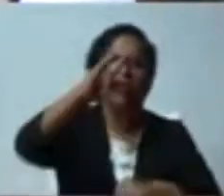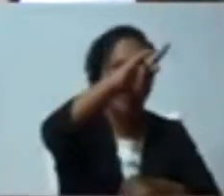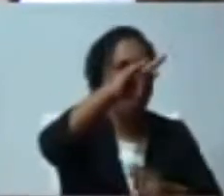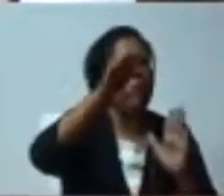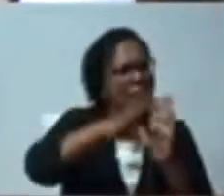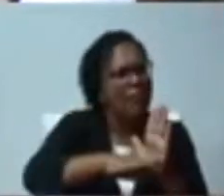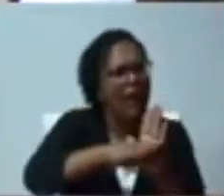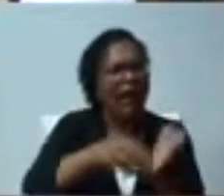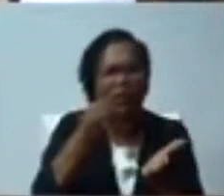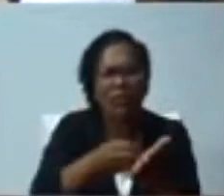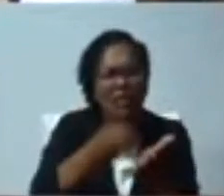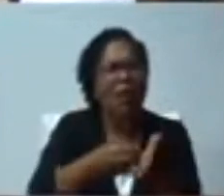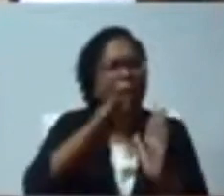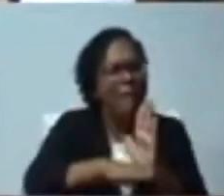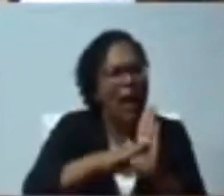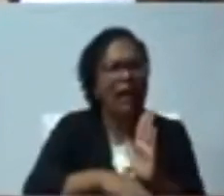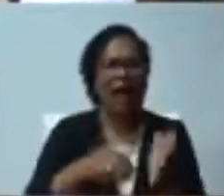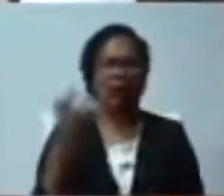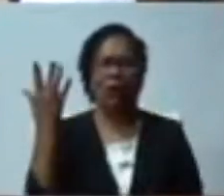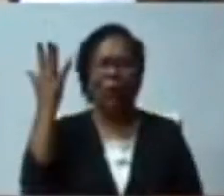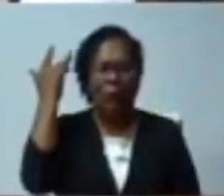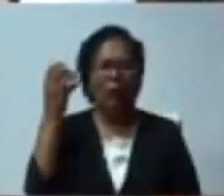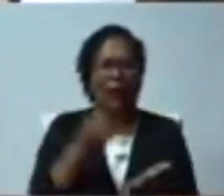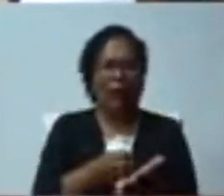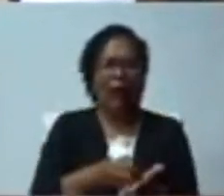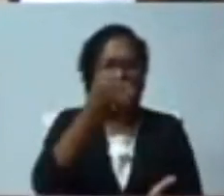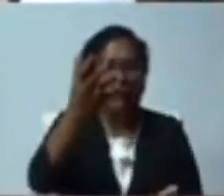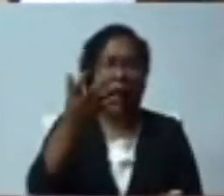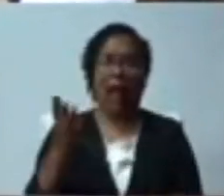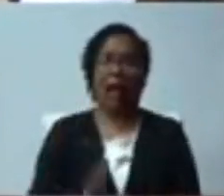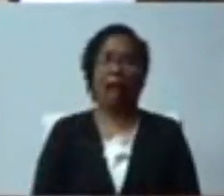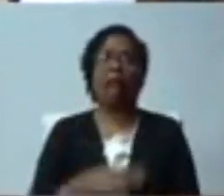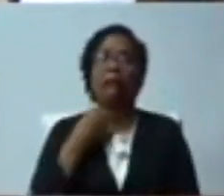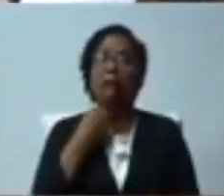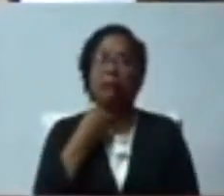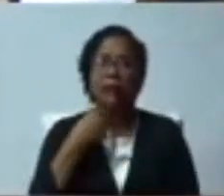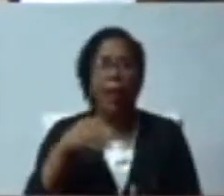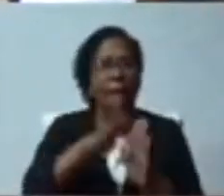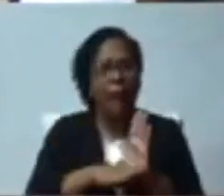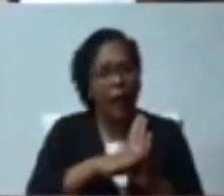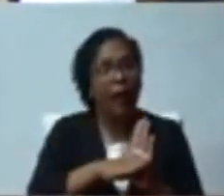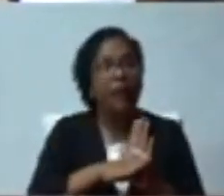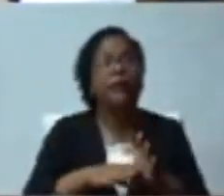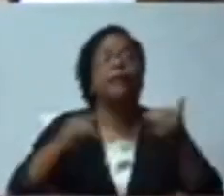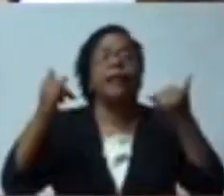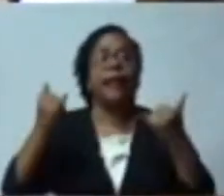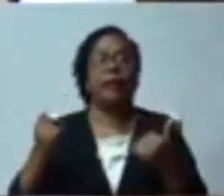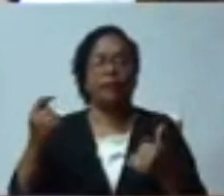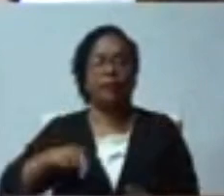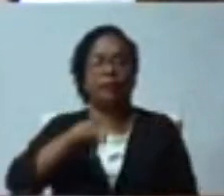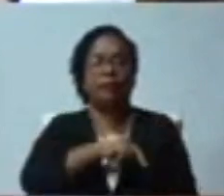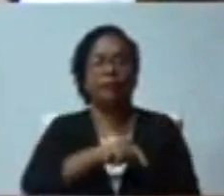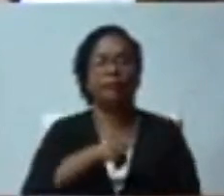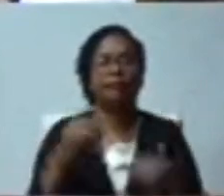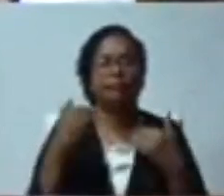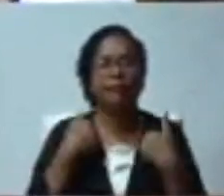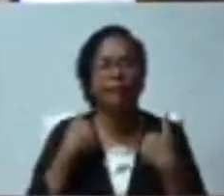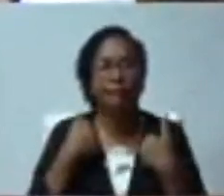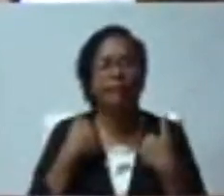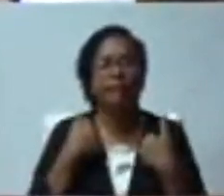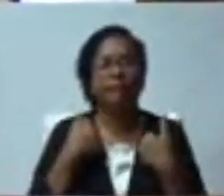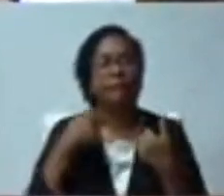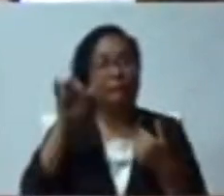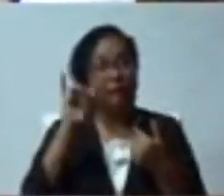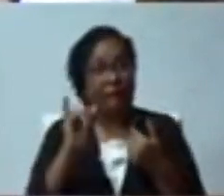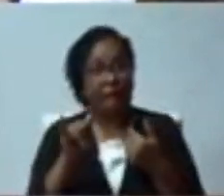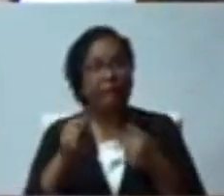aviación. Y nosotros, en este momento, tenemos una oportunidad. Y gracias a Dios, que instancias